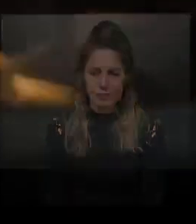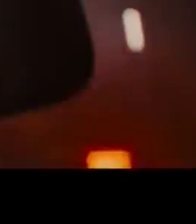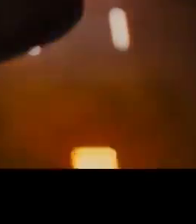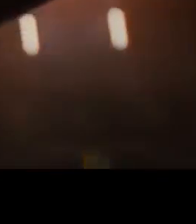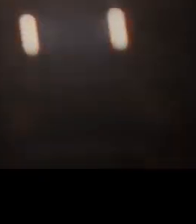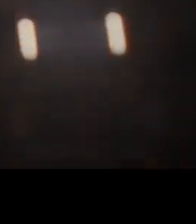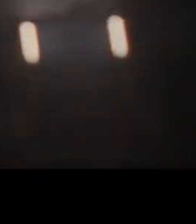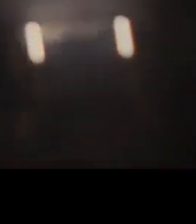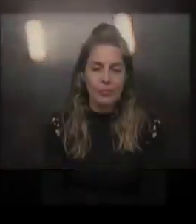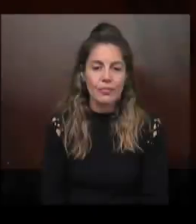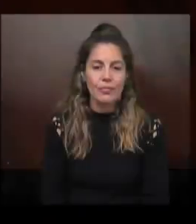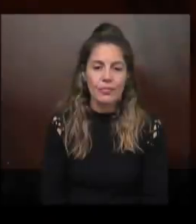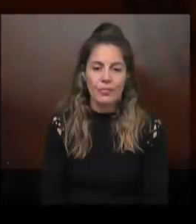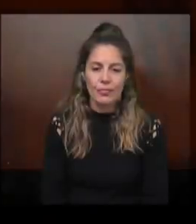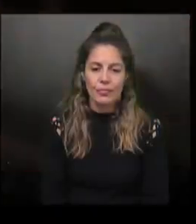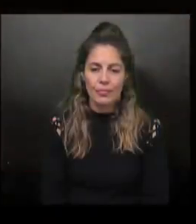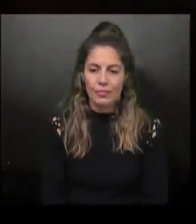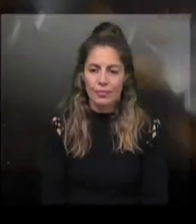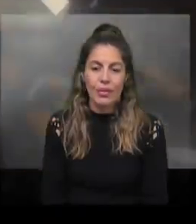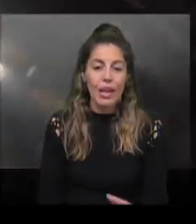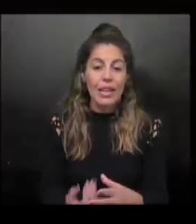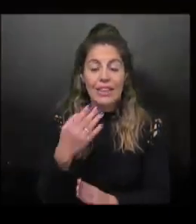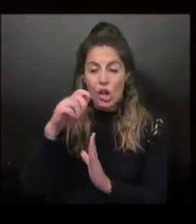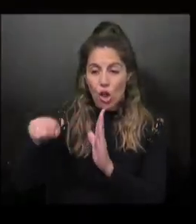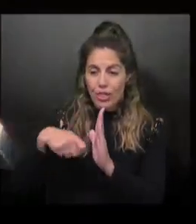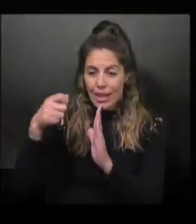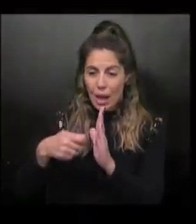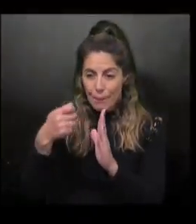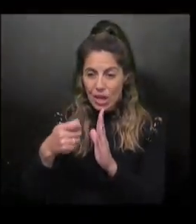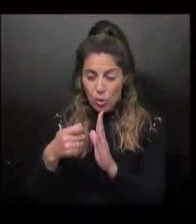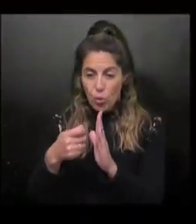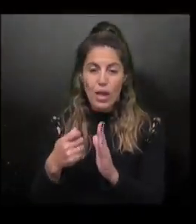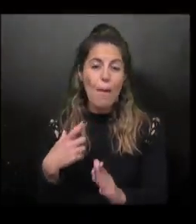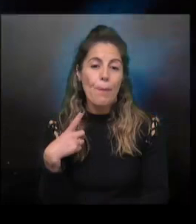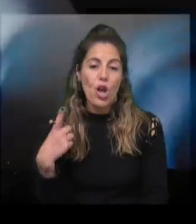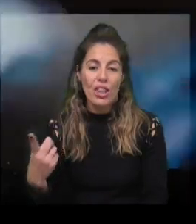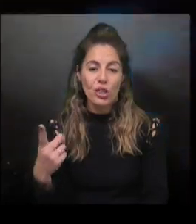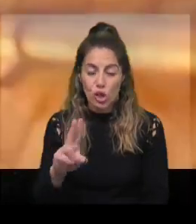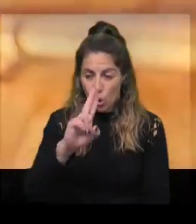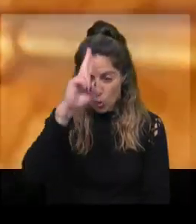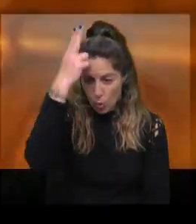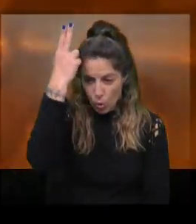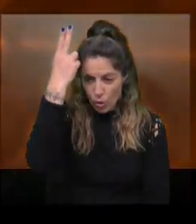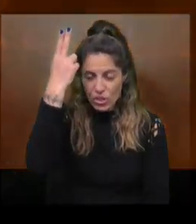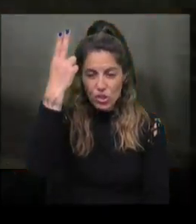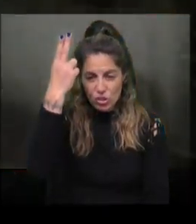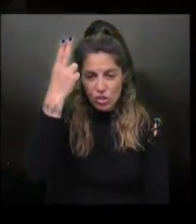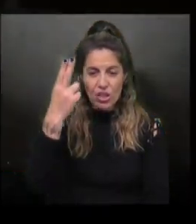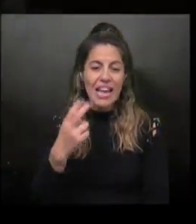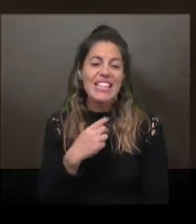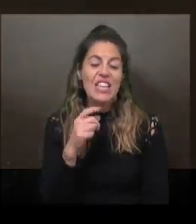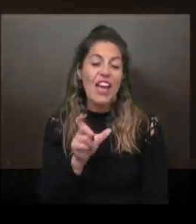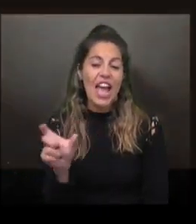El estreno de la película Alien Romulus, co-guionada por los uruguayos Rodo Sayagues y Fede Álvarez y dirigida por este último, sirve como